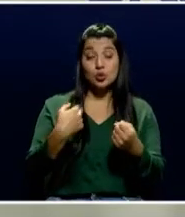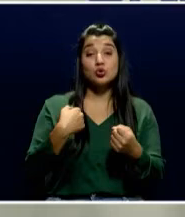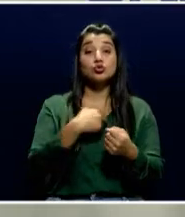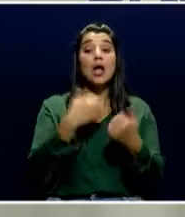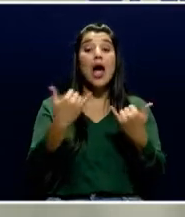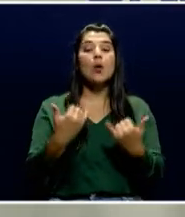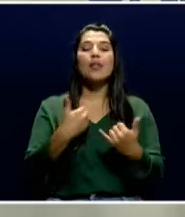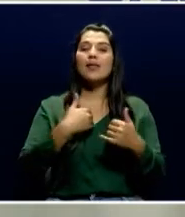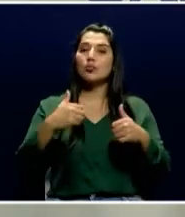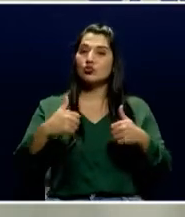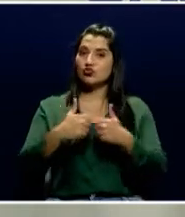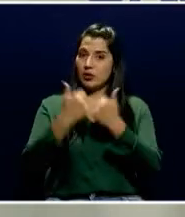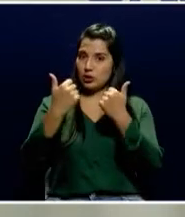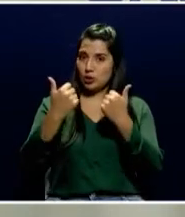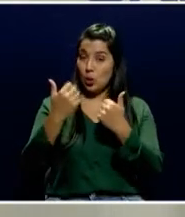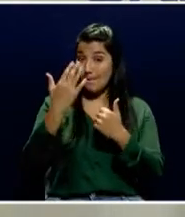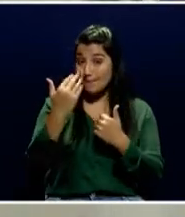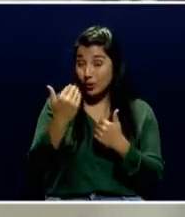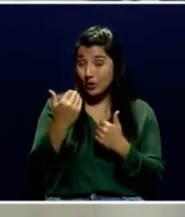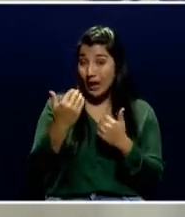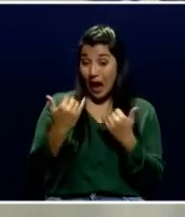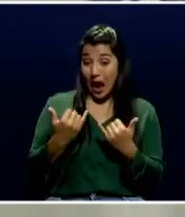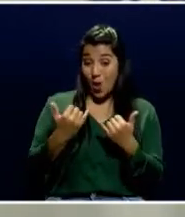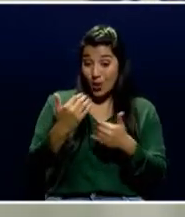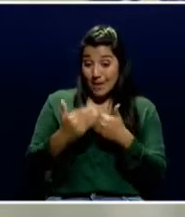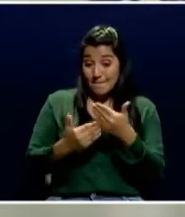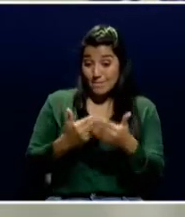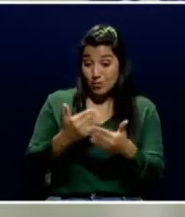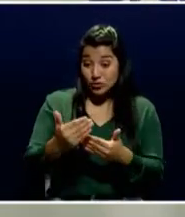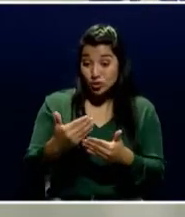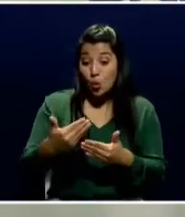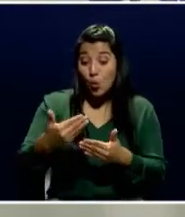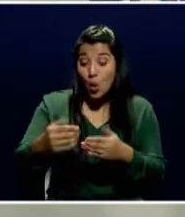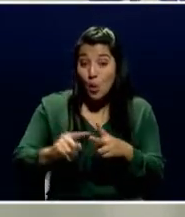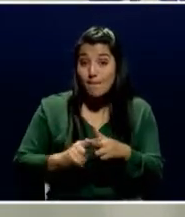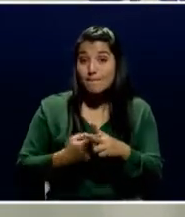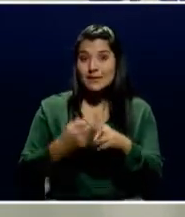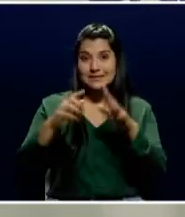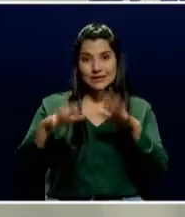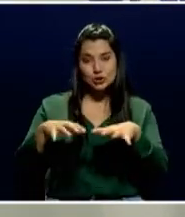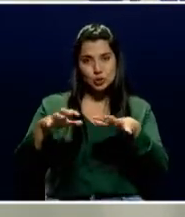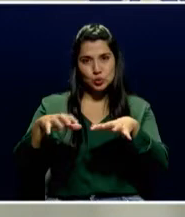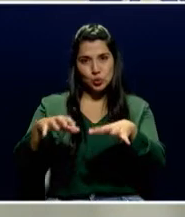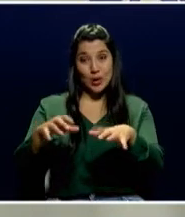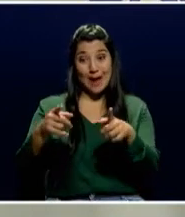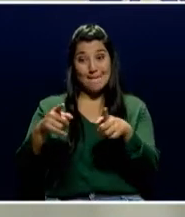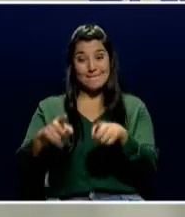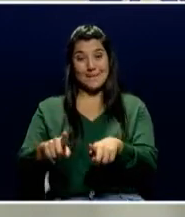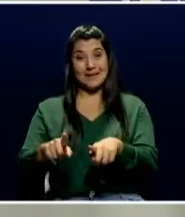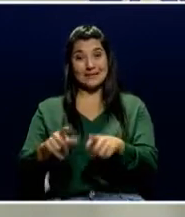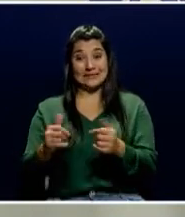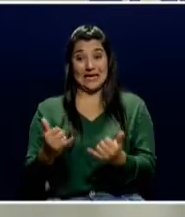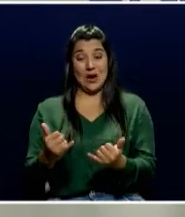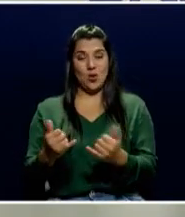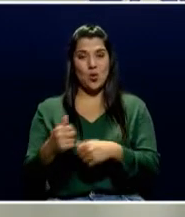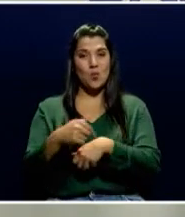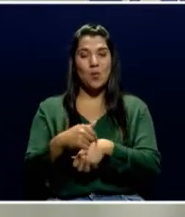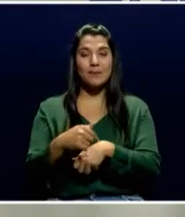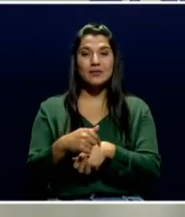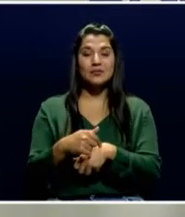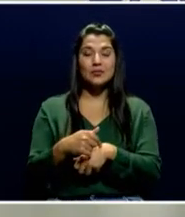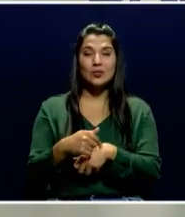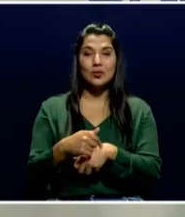reto fundamental y es que este proceso de ingreso de la época lluviosa va a ocurrir en un momento en el que estamos